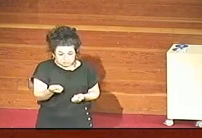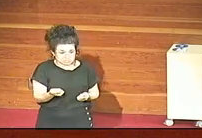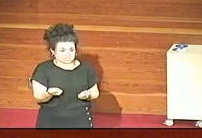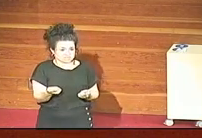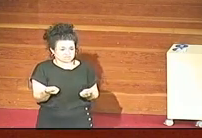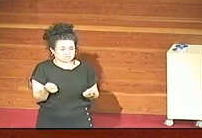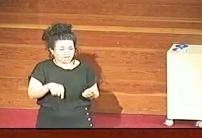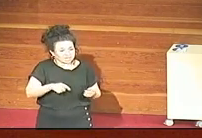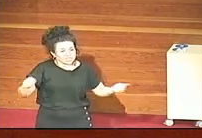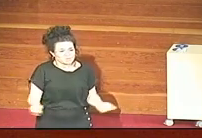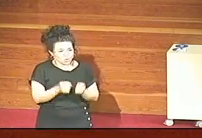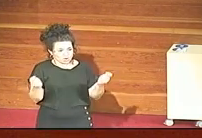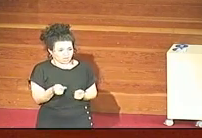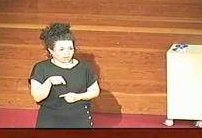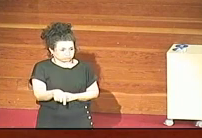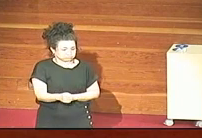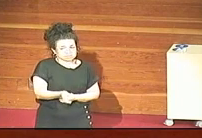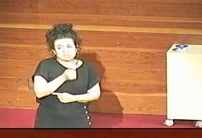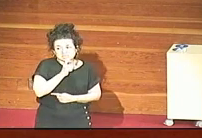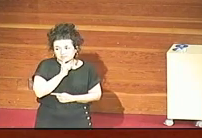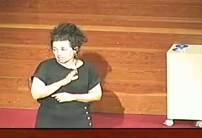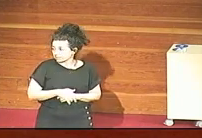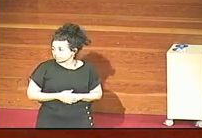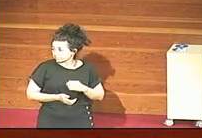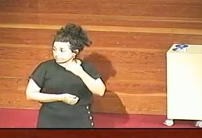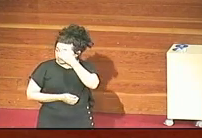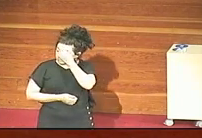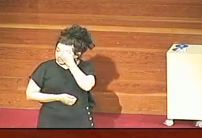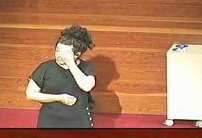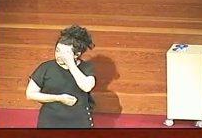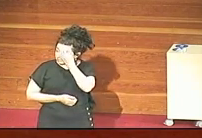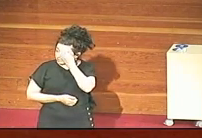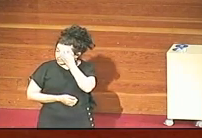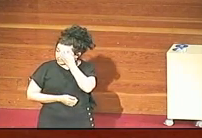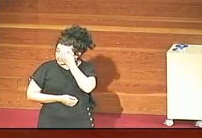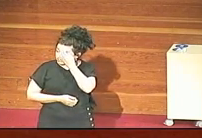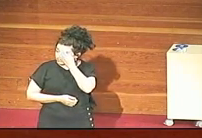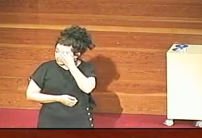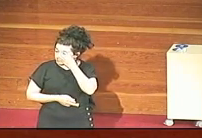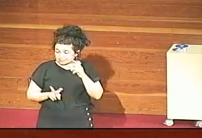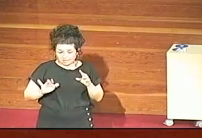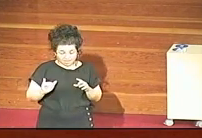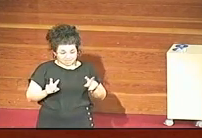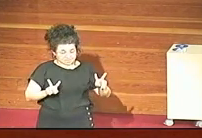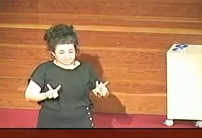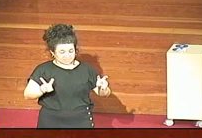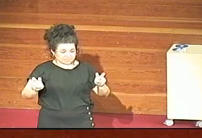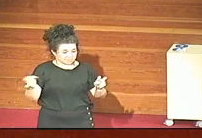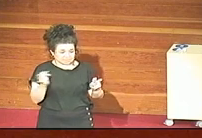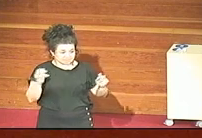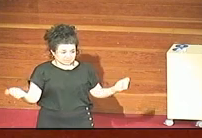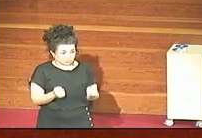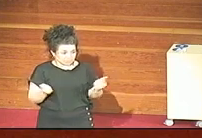medio aquí esa es esa es otra pero pero así hay temas que tendrían que